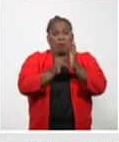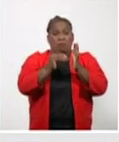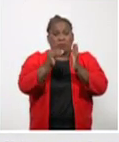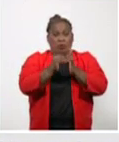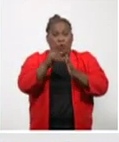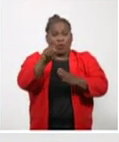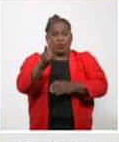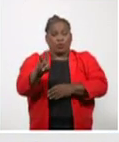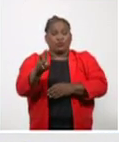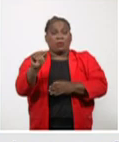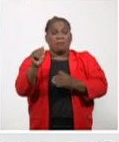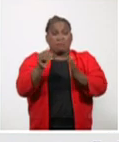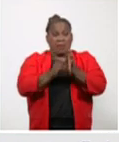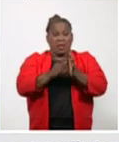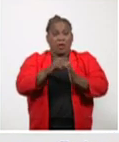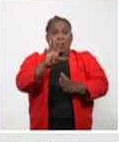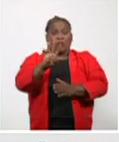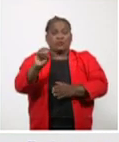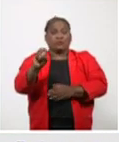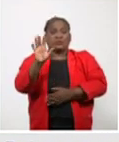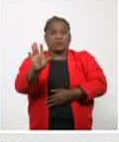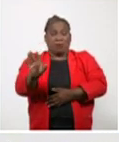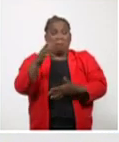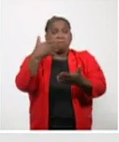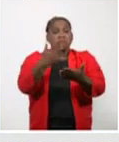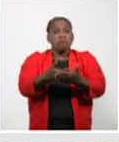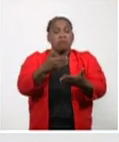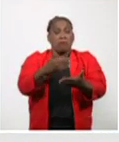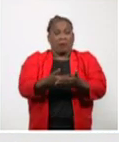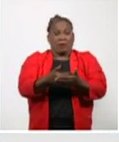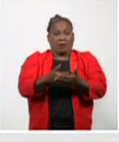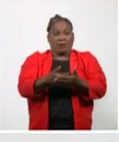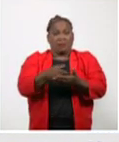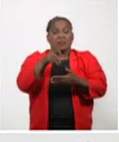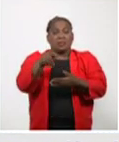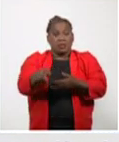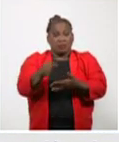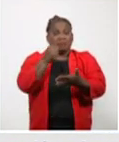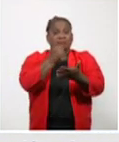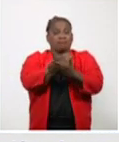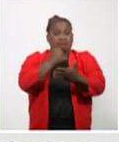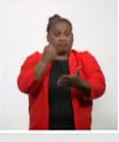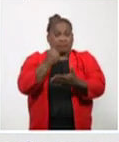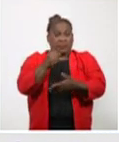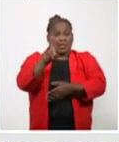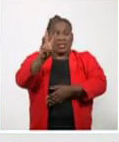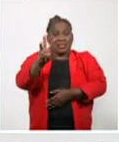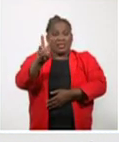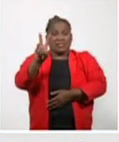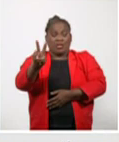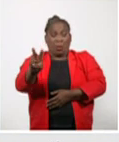2.011.405 muestras para este diagnóstico y se hayan diagnosticado